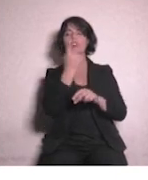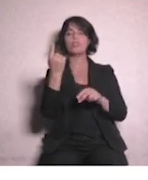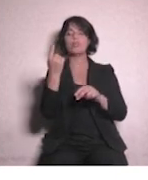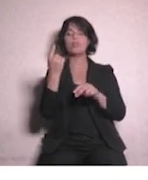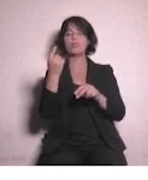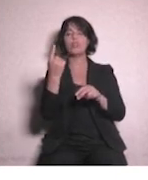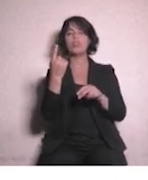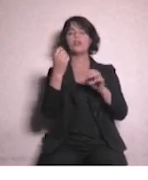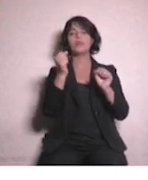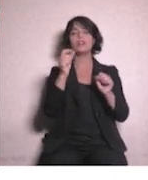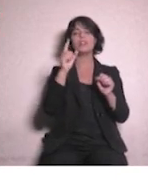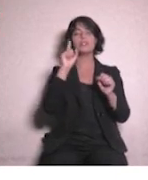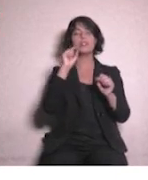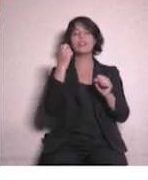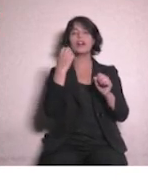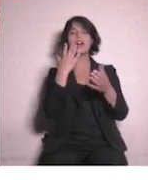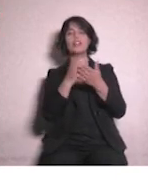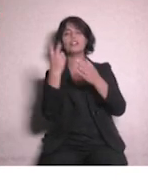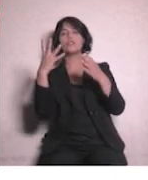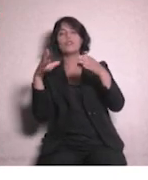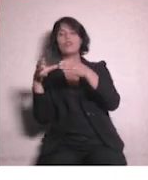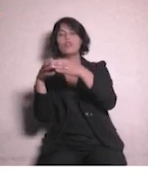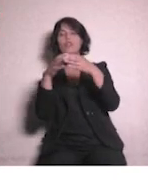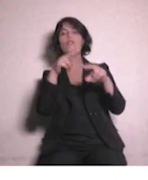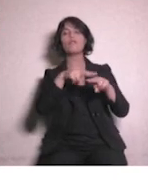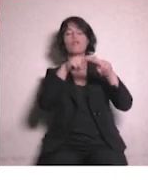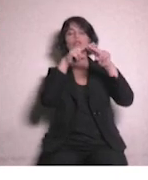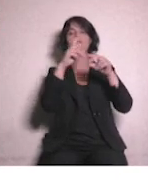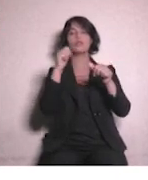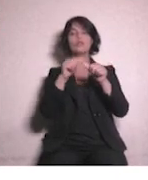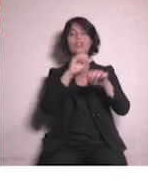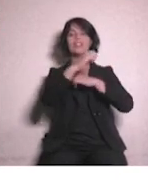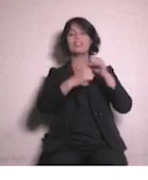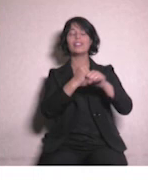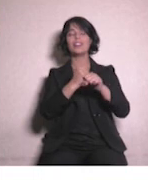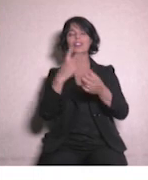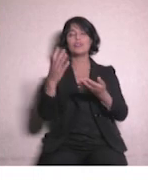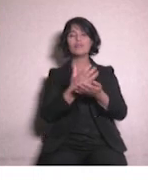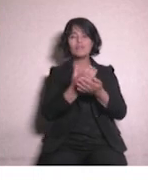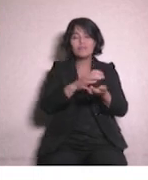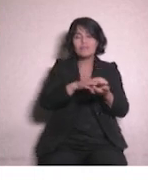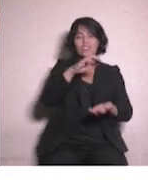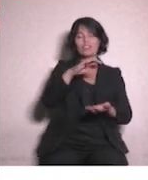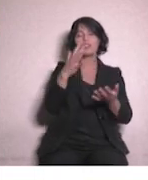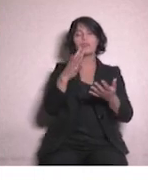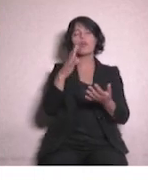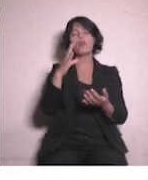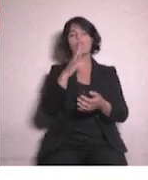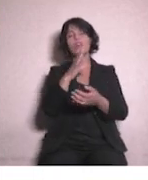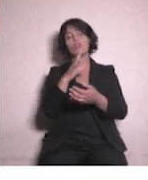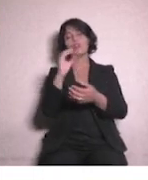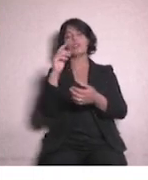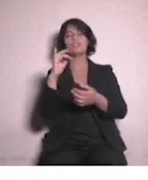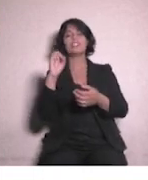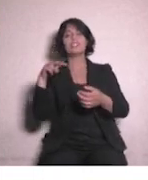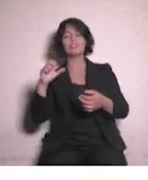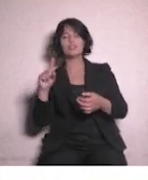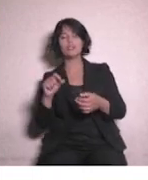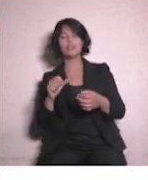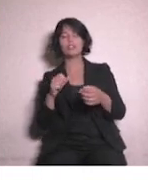distribuida hasta en dos fondos. Durante el año recaudamos como cotizaciones de nuestros afiliados